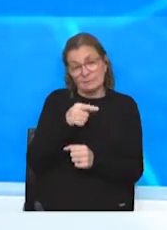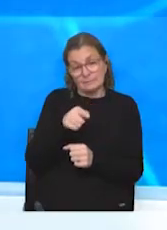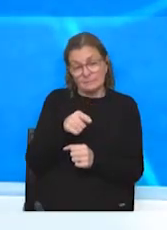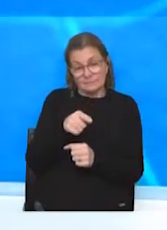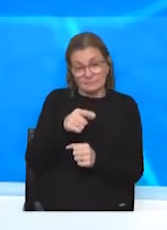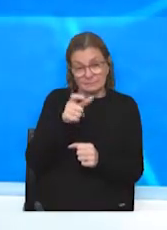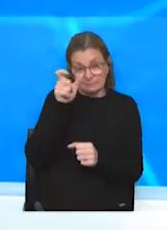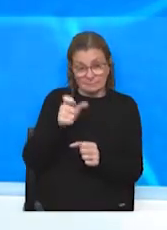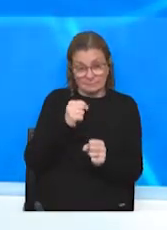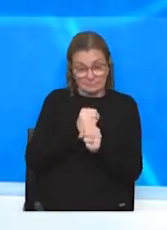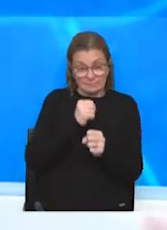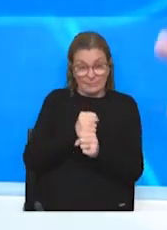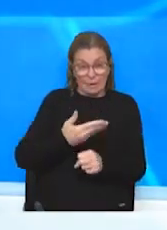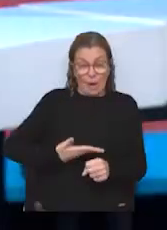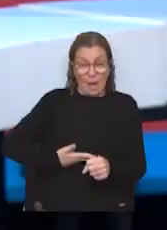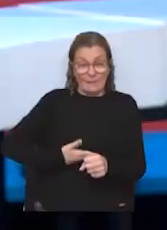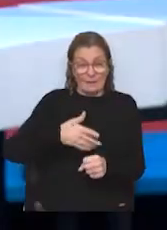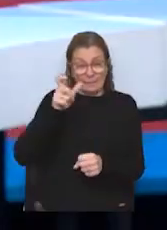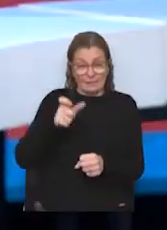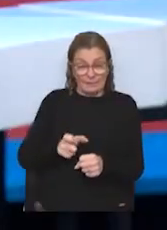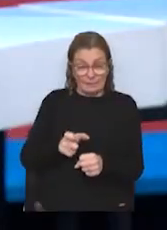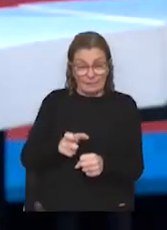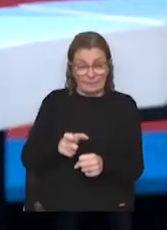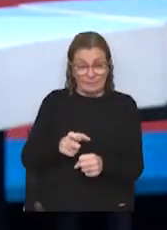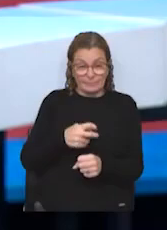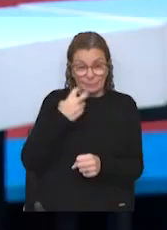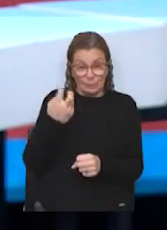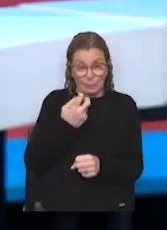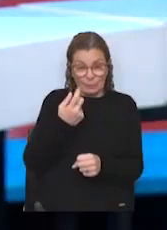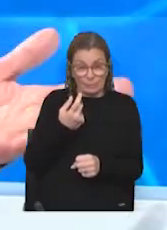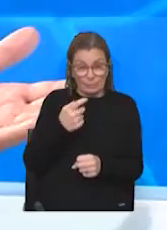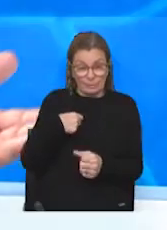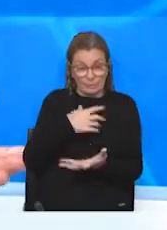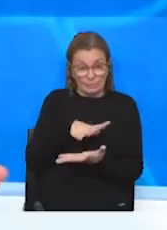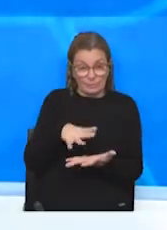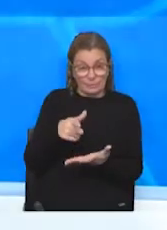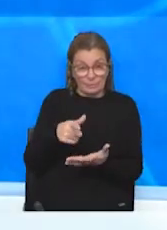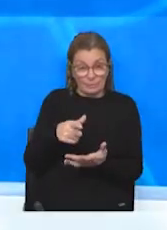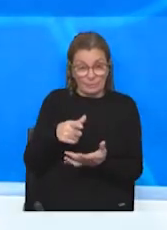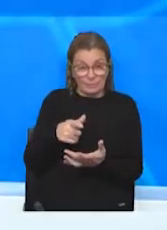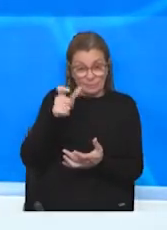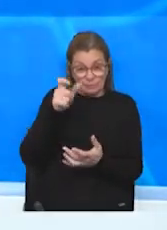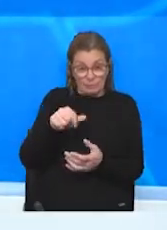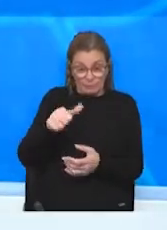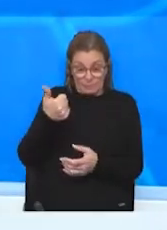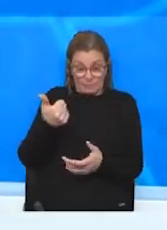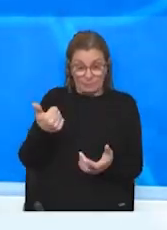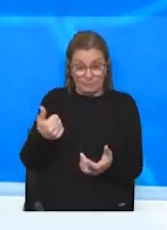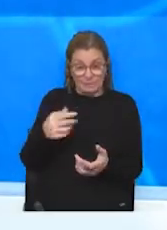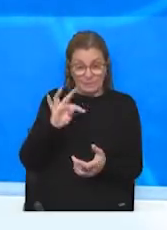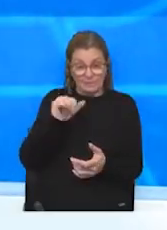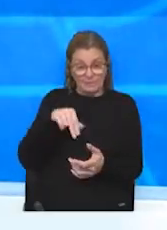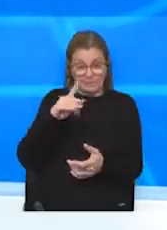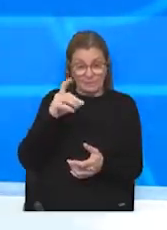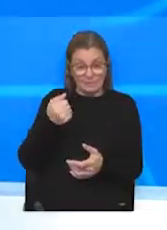Acá hay gente que está haciendo plata con el hambre de la gente pero vos vos decís que que se buscó lucrar con esta situación y Acá hay gente que le fue bien la tienda inglesa